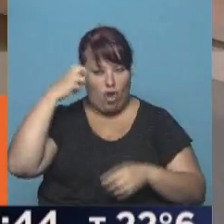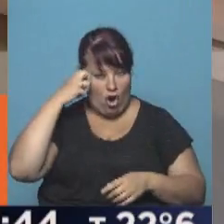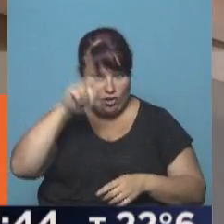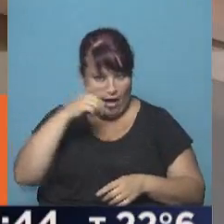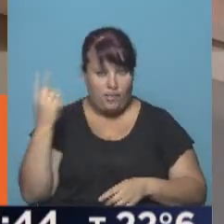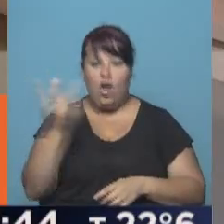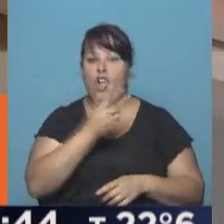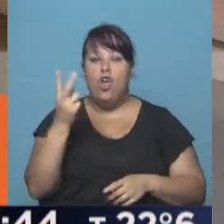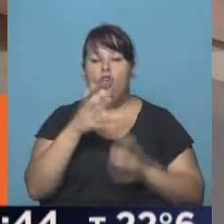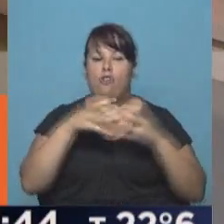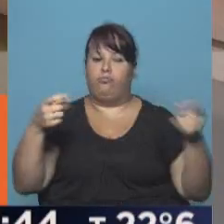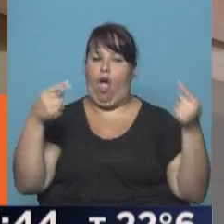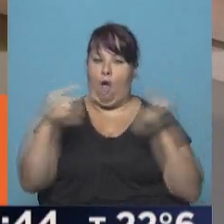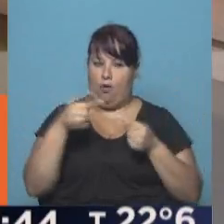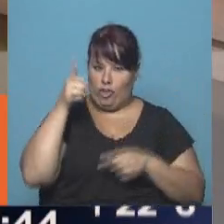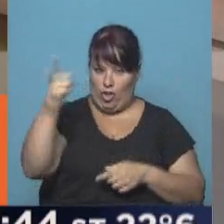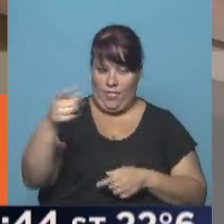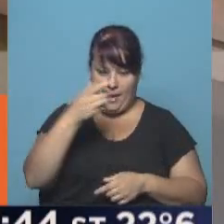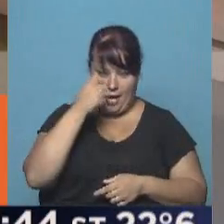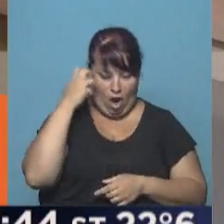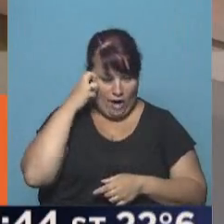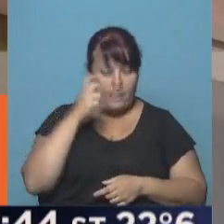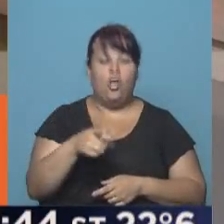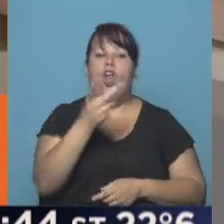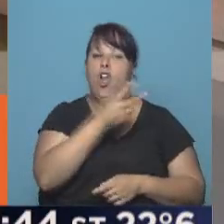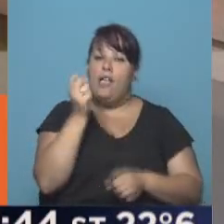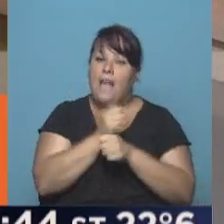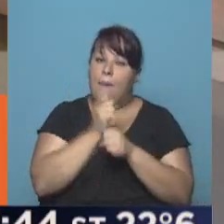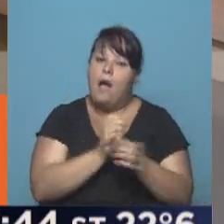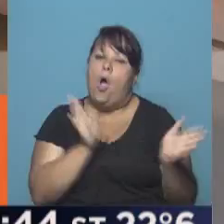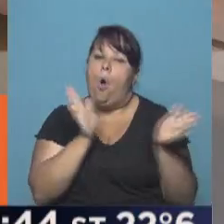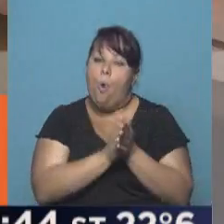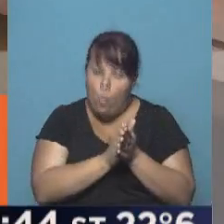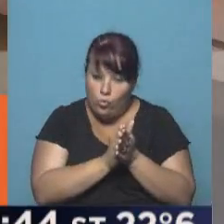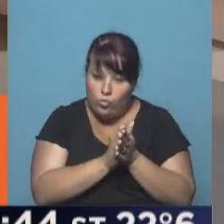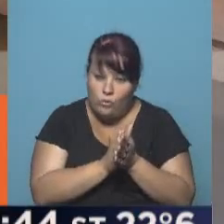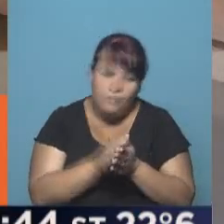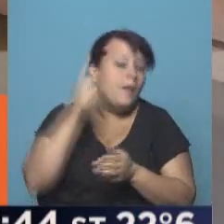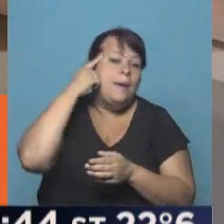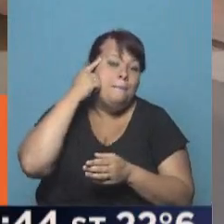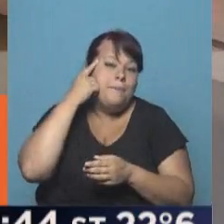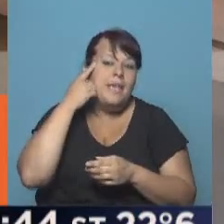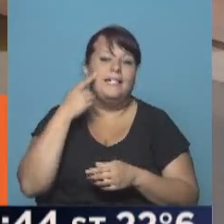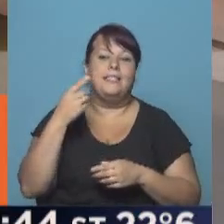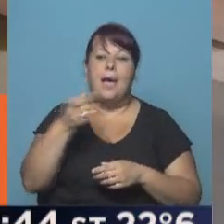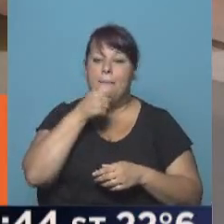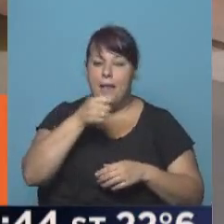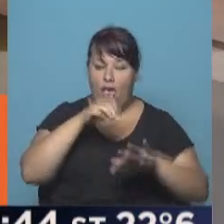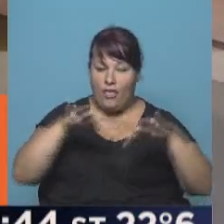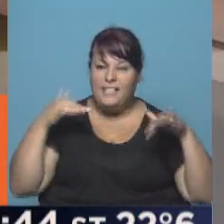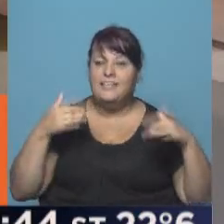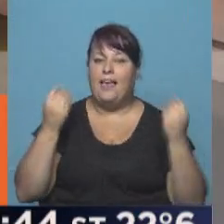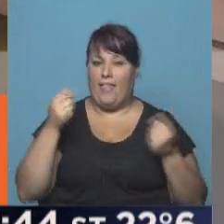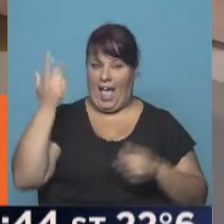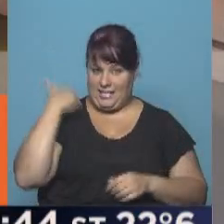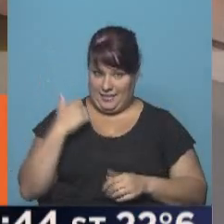Nación. Los dos pertenecen a la oposición, los dos este año empezaron a trabajar de manera conjunta y qué es lo que se esperaba en la conferencia de